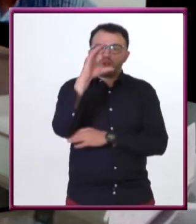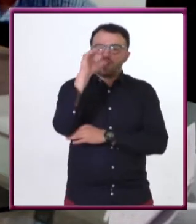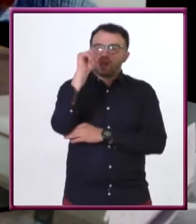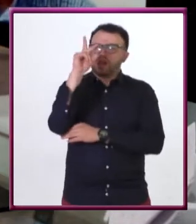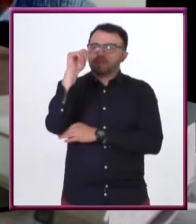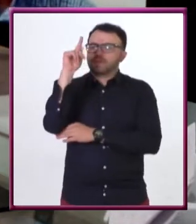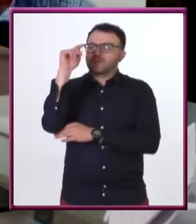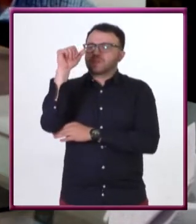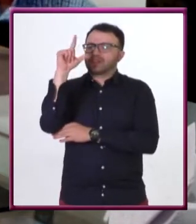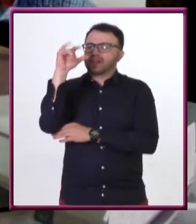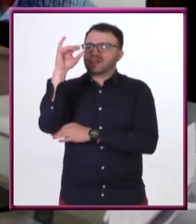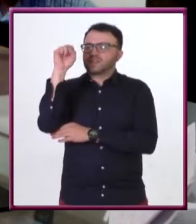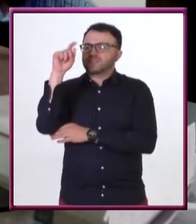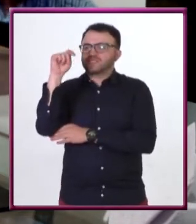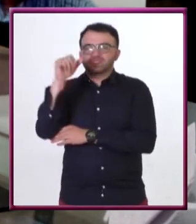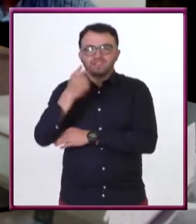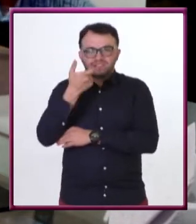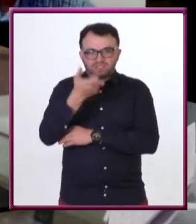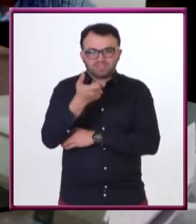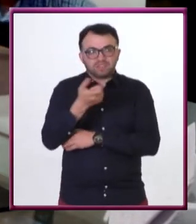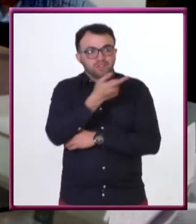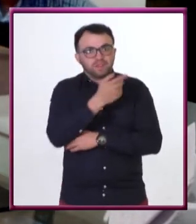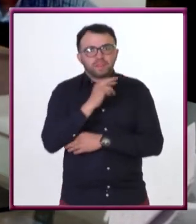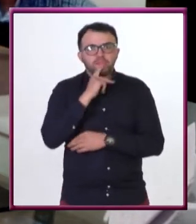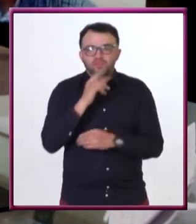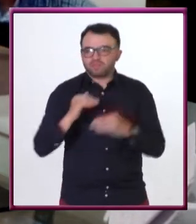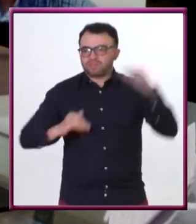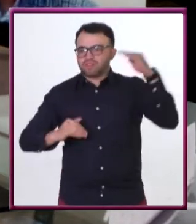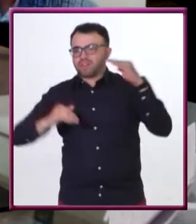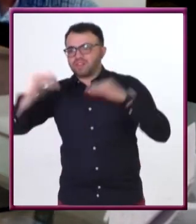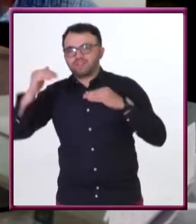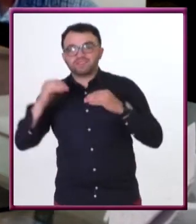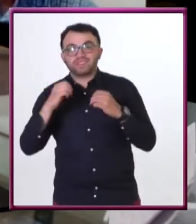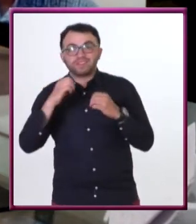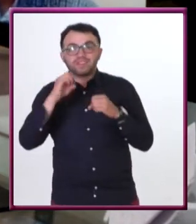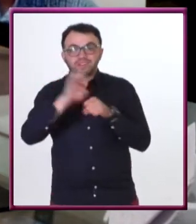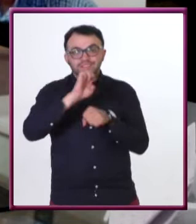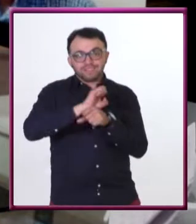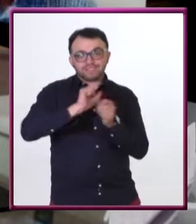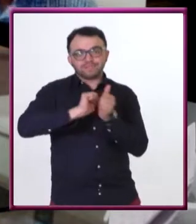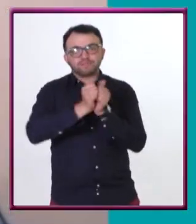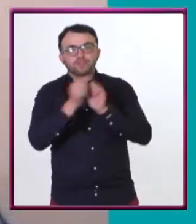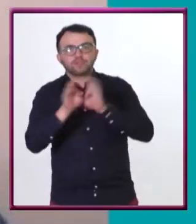ciencia, tecnología, carrera espacial, armamento, cultura.